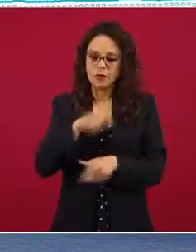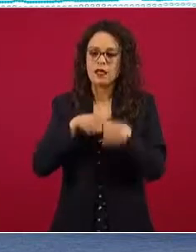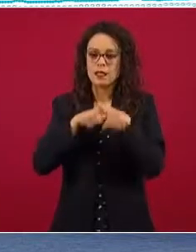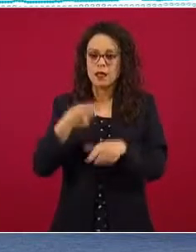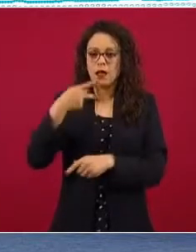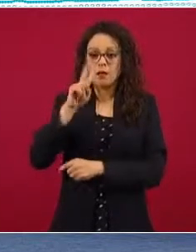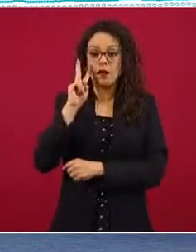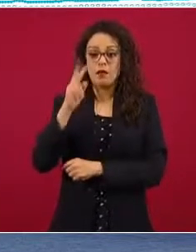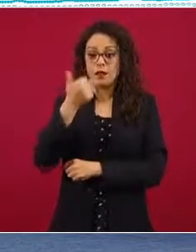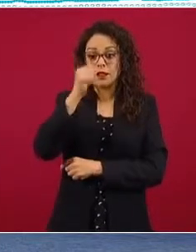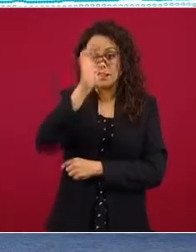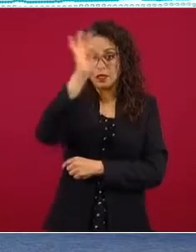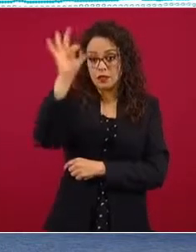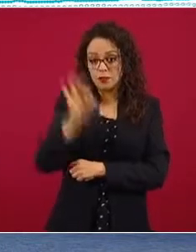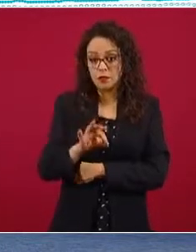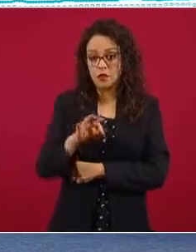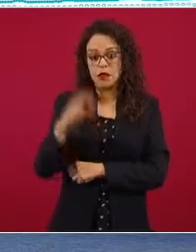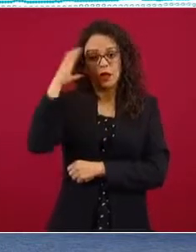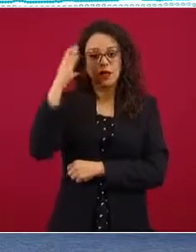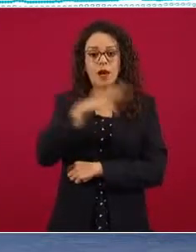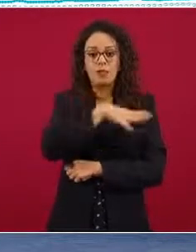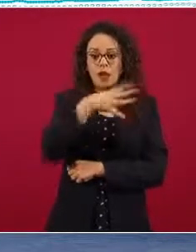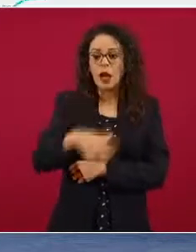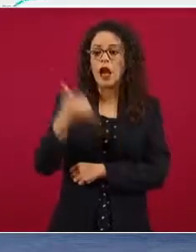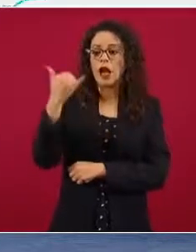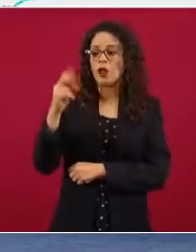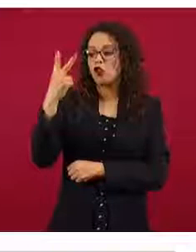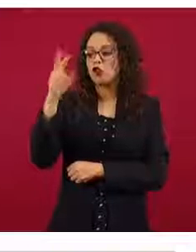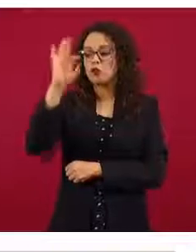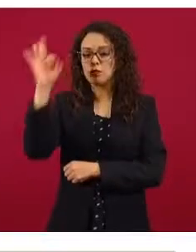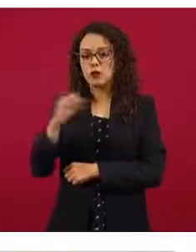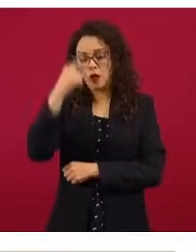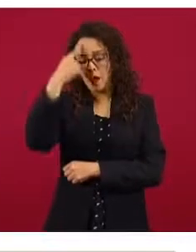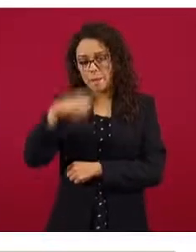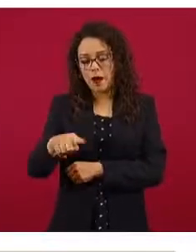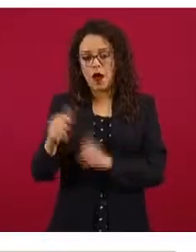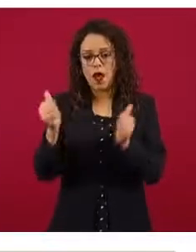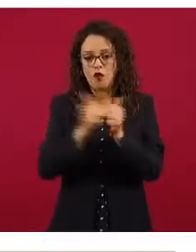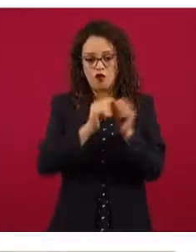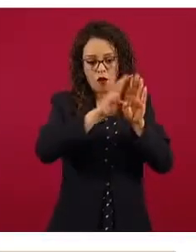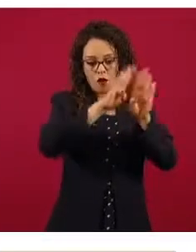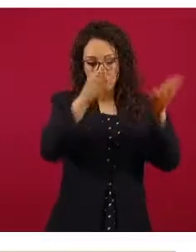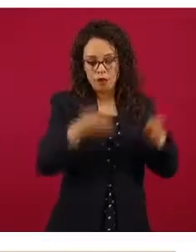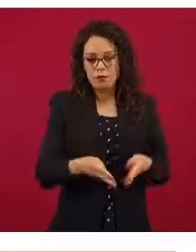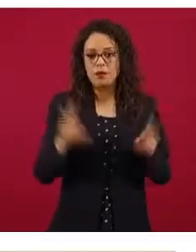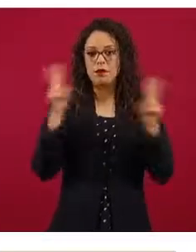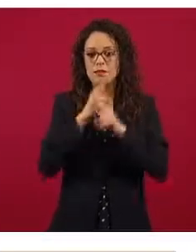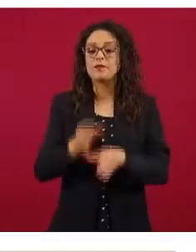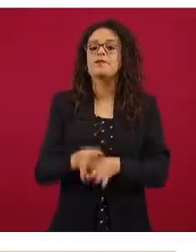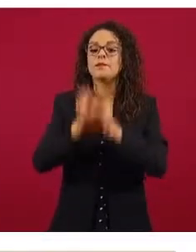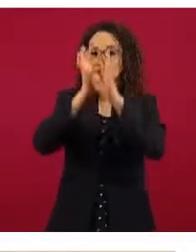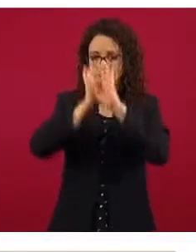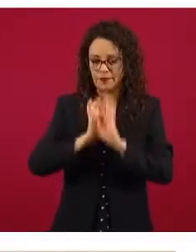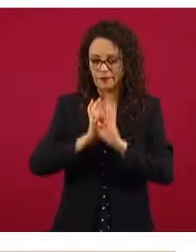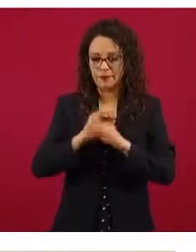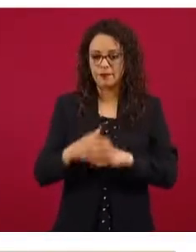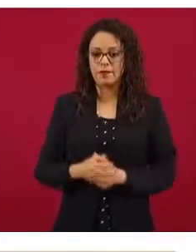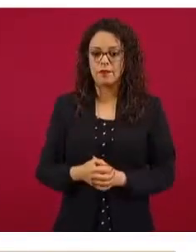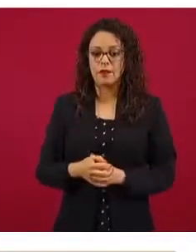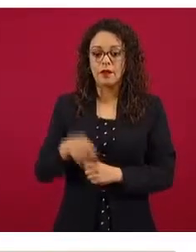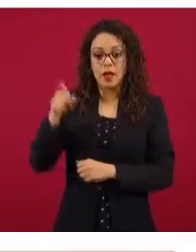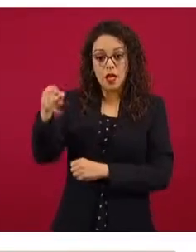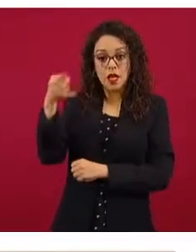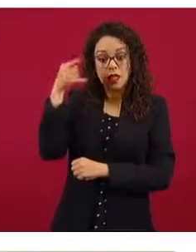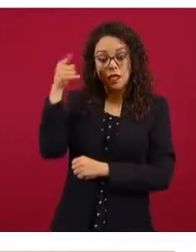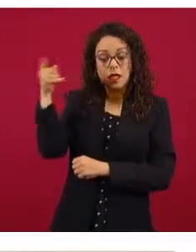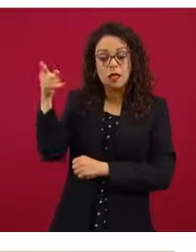camas generales y con ventilador respectivamente. La siguiente. Lo mismo Chiapas tuvo un descenso abrupto a partir de la